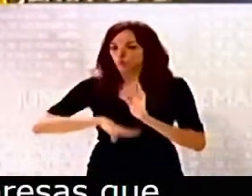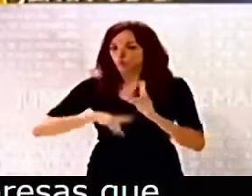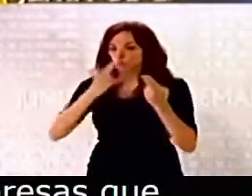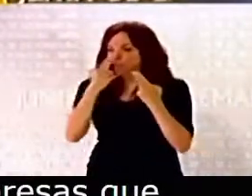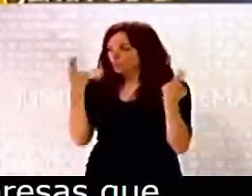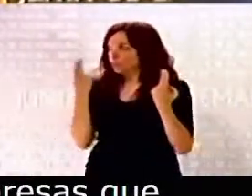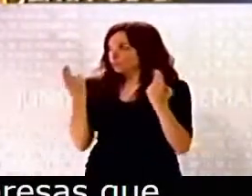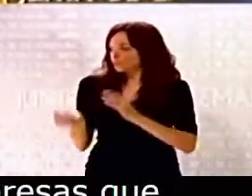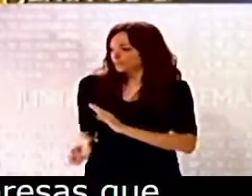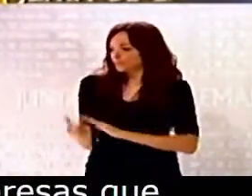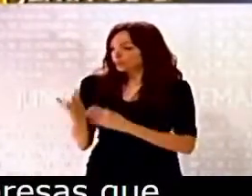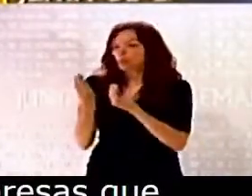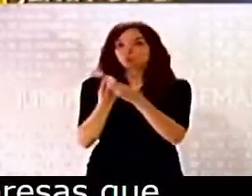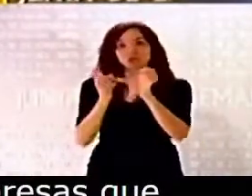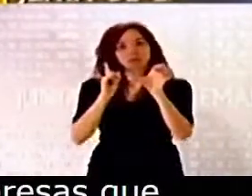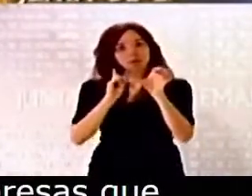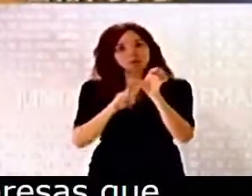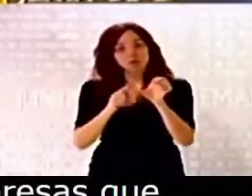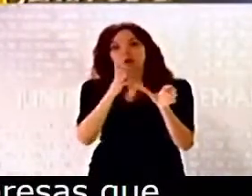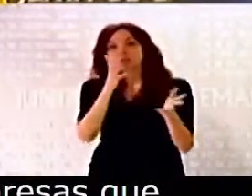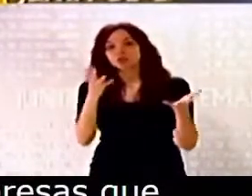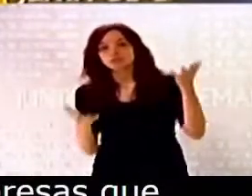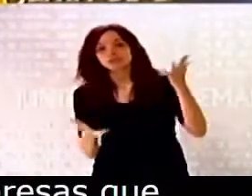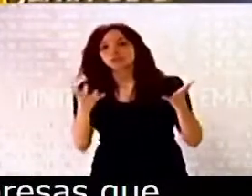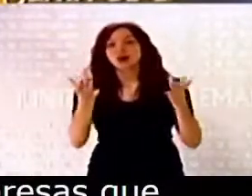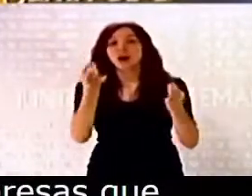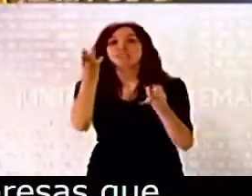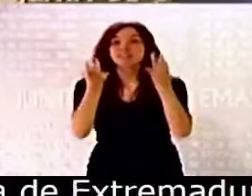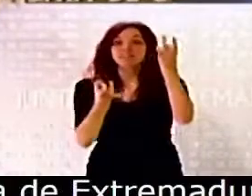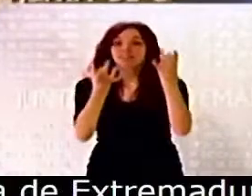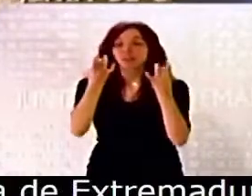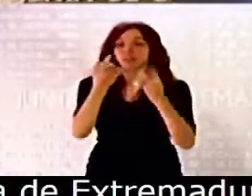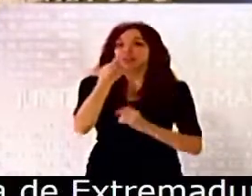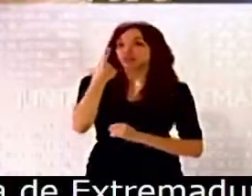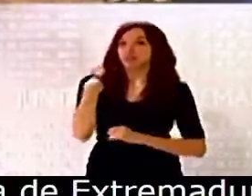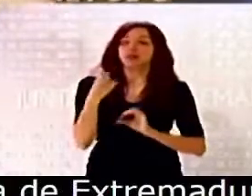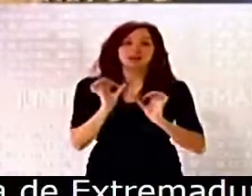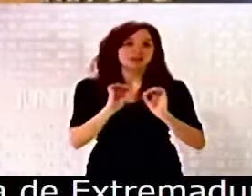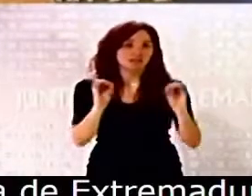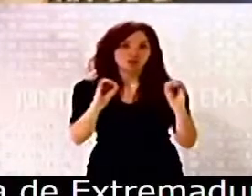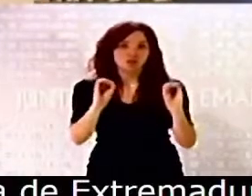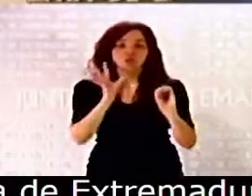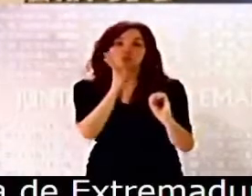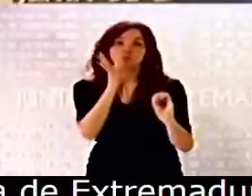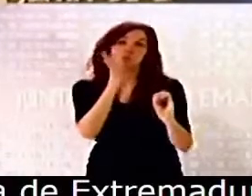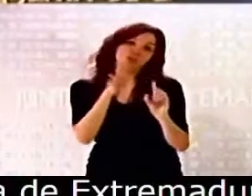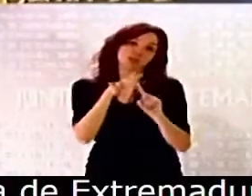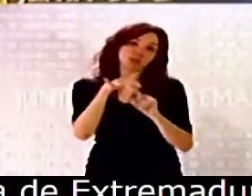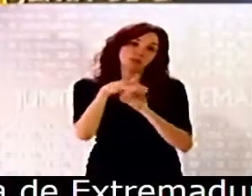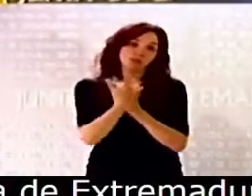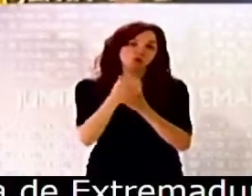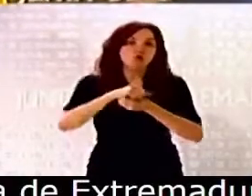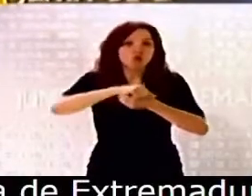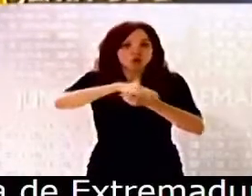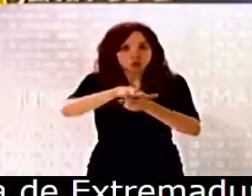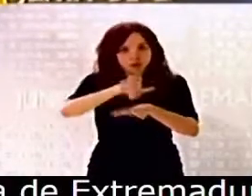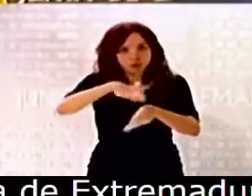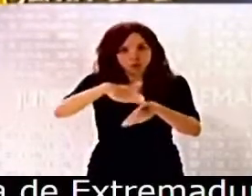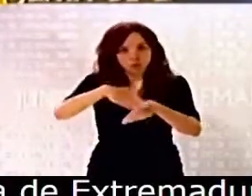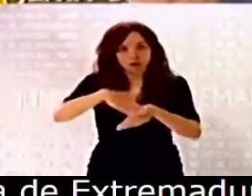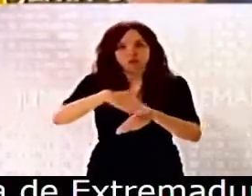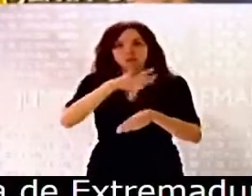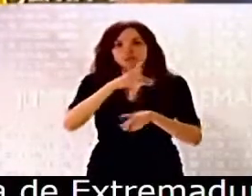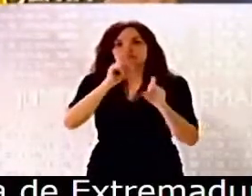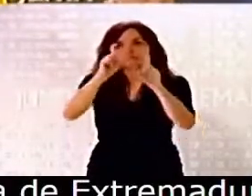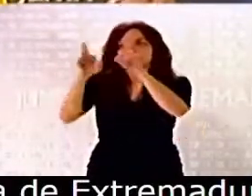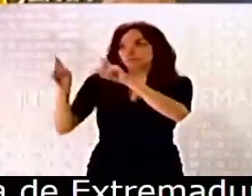marcha, también ante la falta de actividad que el año pasado, con motivo de la situación de la COVID-19, se producía en todos